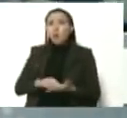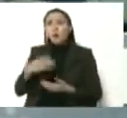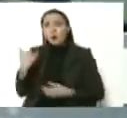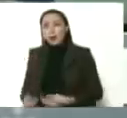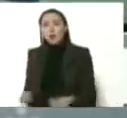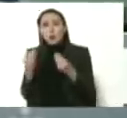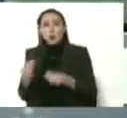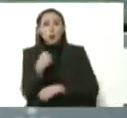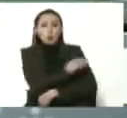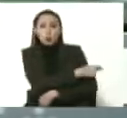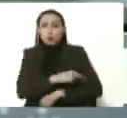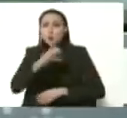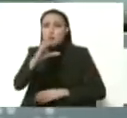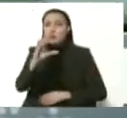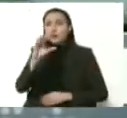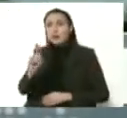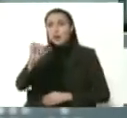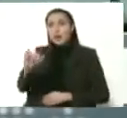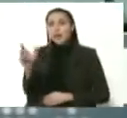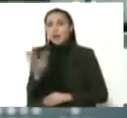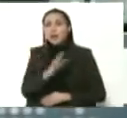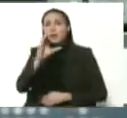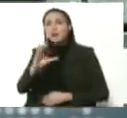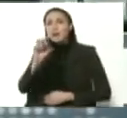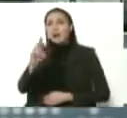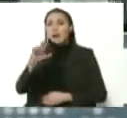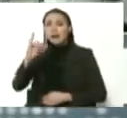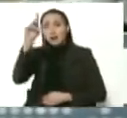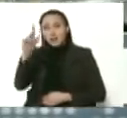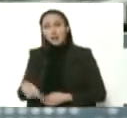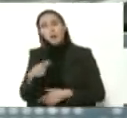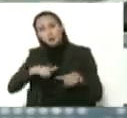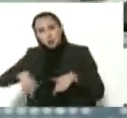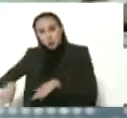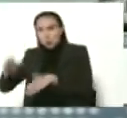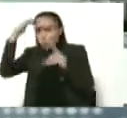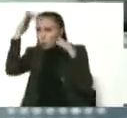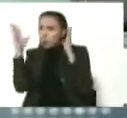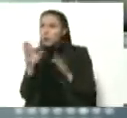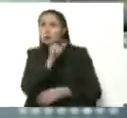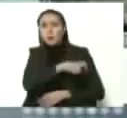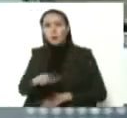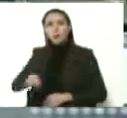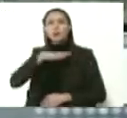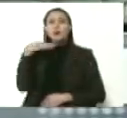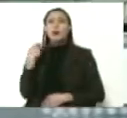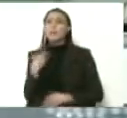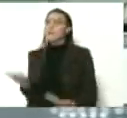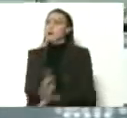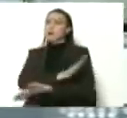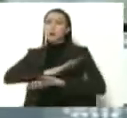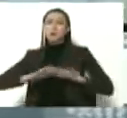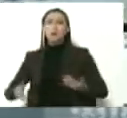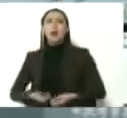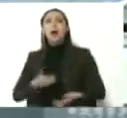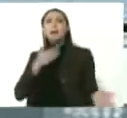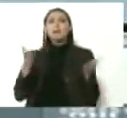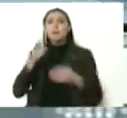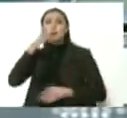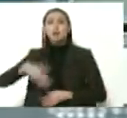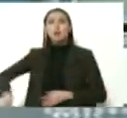66 CDI, SRI, más 1.005 ambulatorios en las comunidades, que están gratuitamente al servicio del